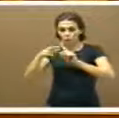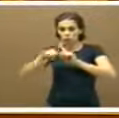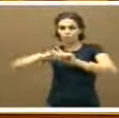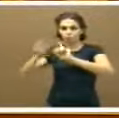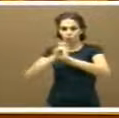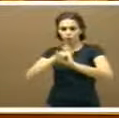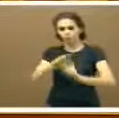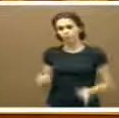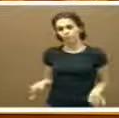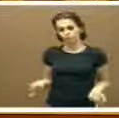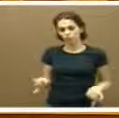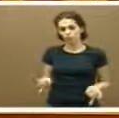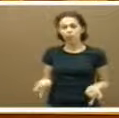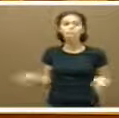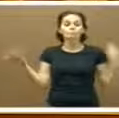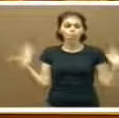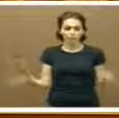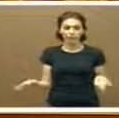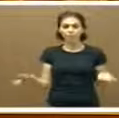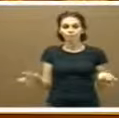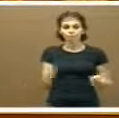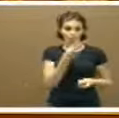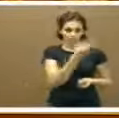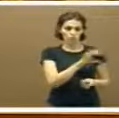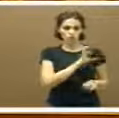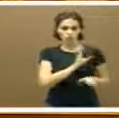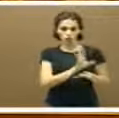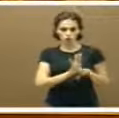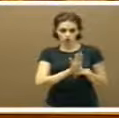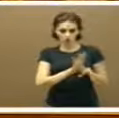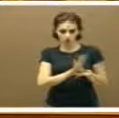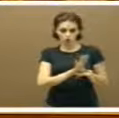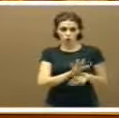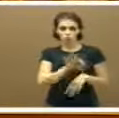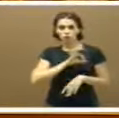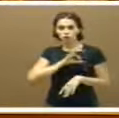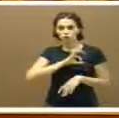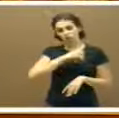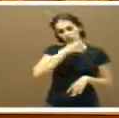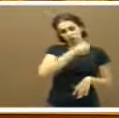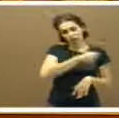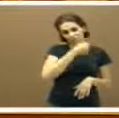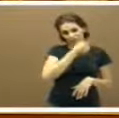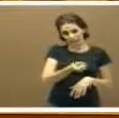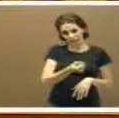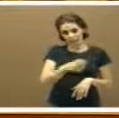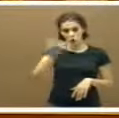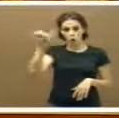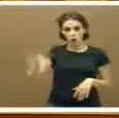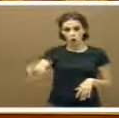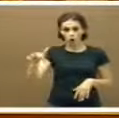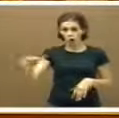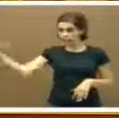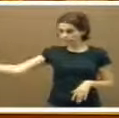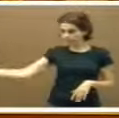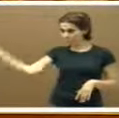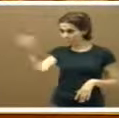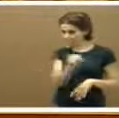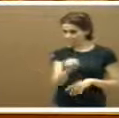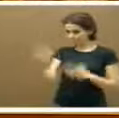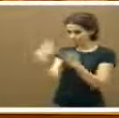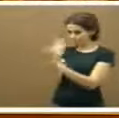señorías. Y es eso, señor consejero. Los señores socialistas que hoy han pedido su comparecencia